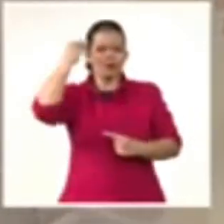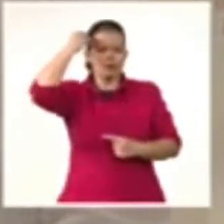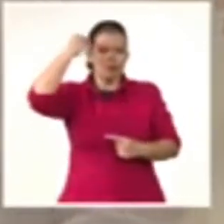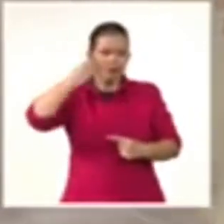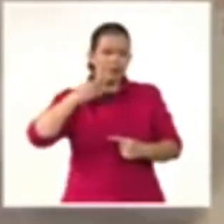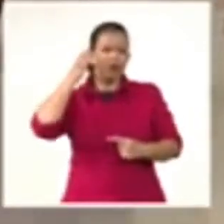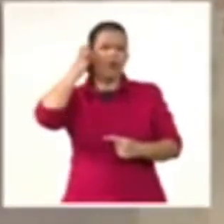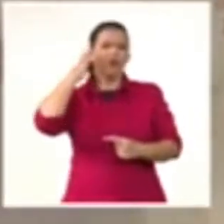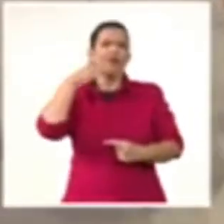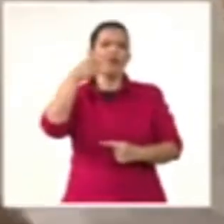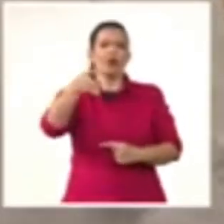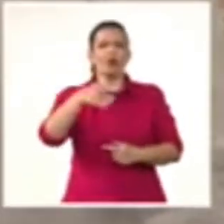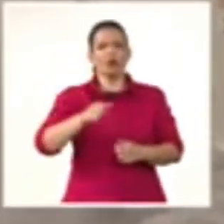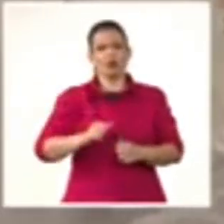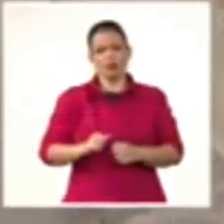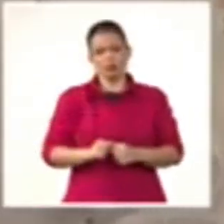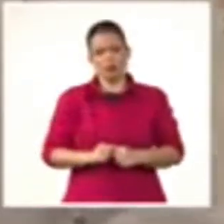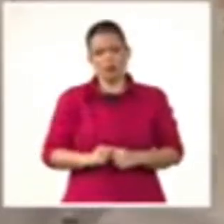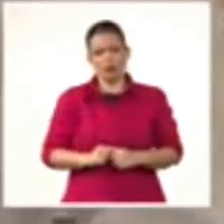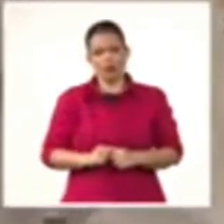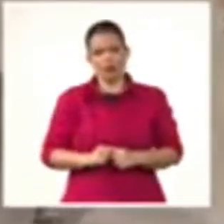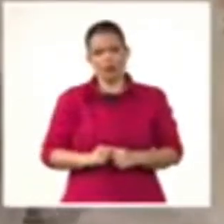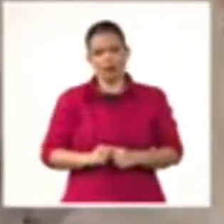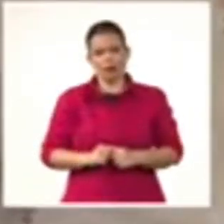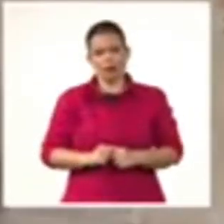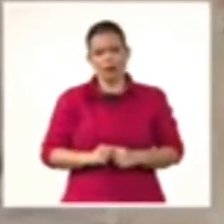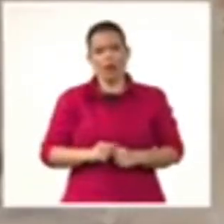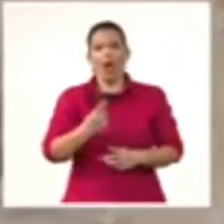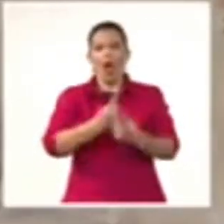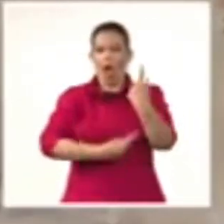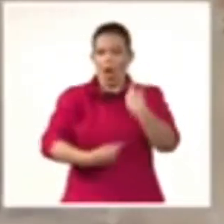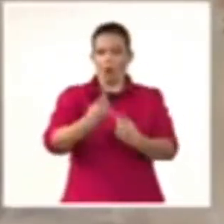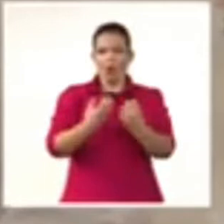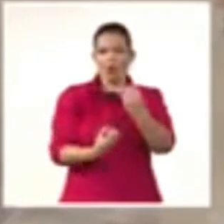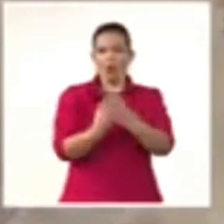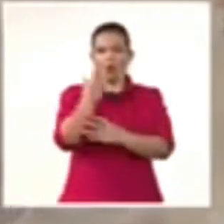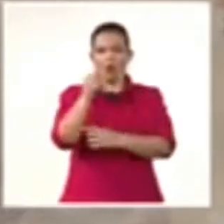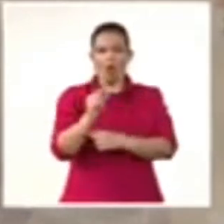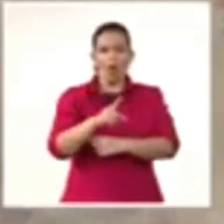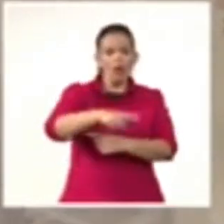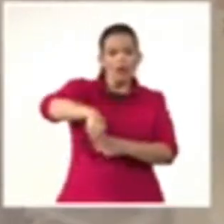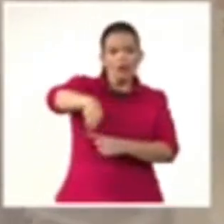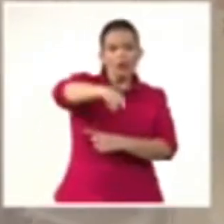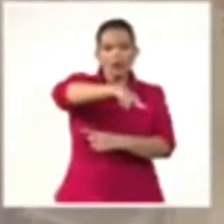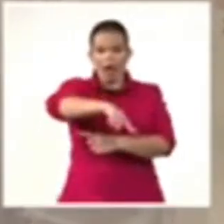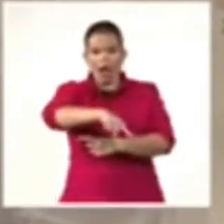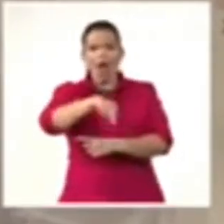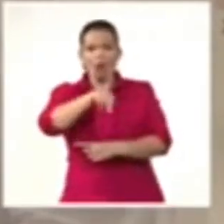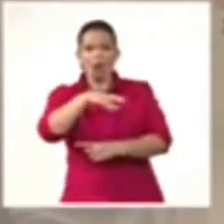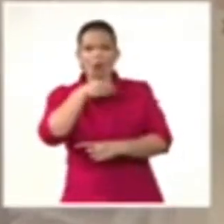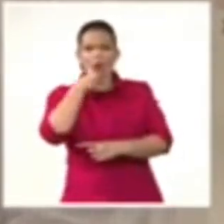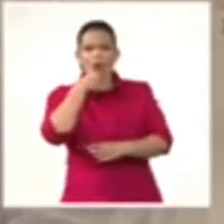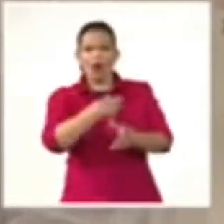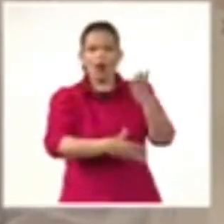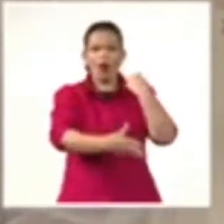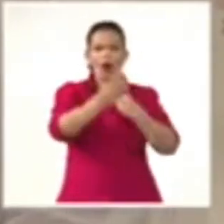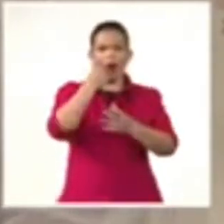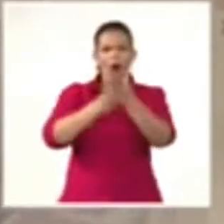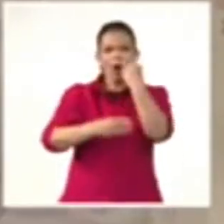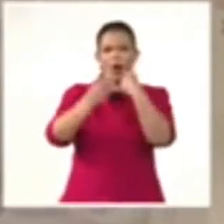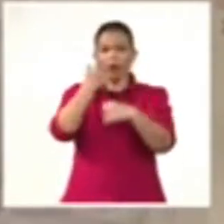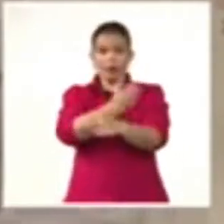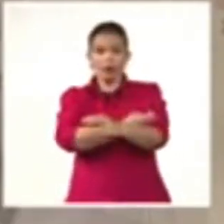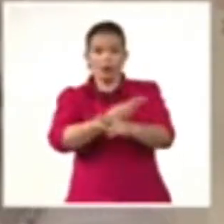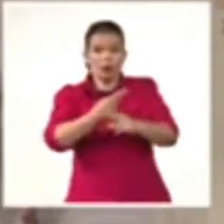ideales. Ahora están aquí y nos honra enormemente conocer el testimonio de sus vidas revolucionarias, en